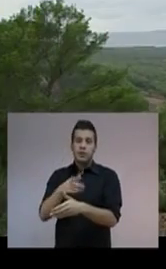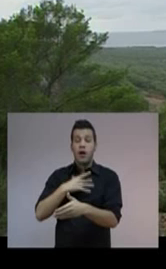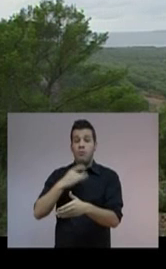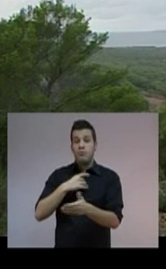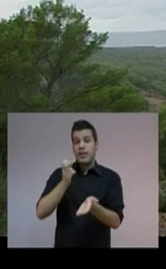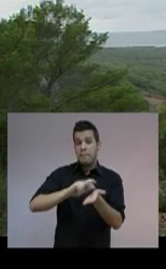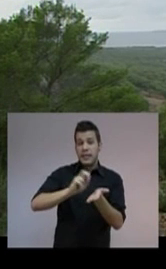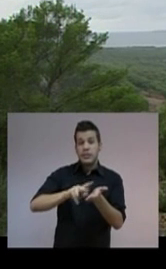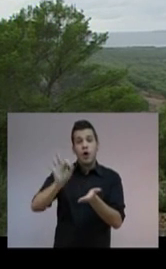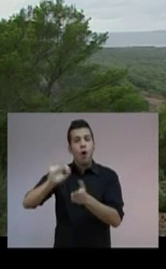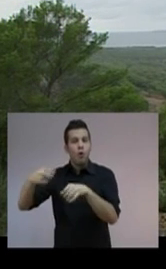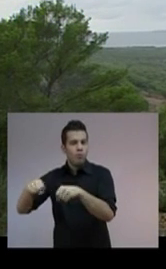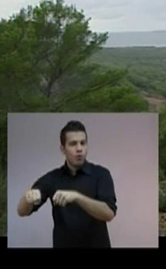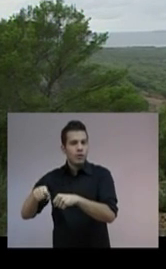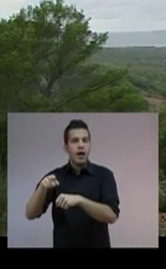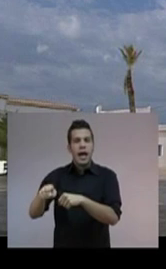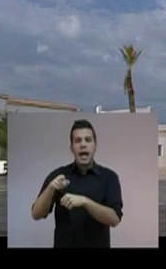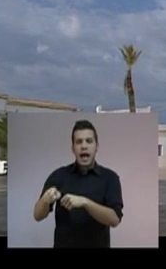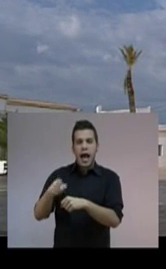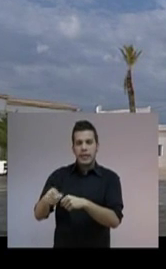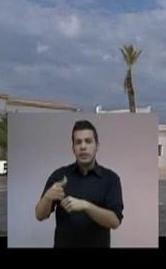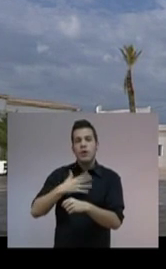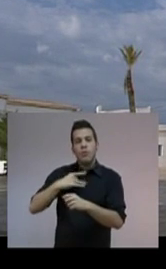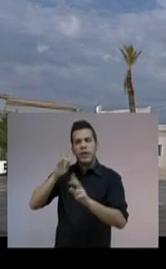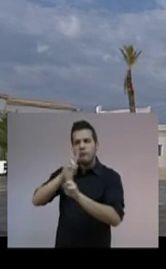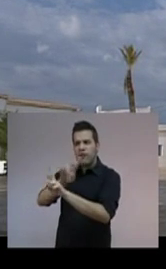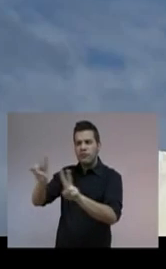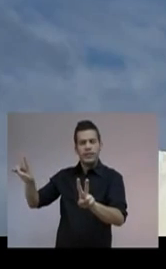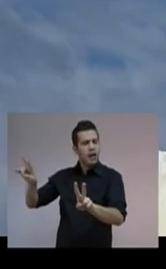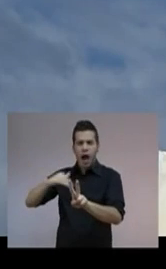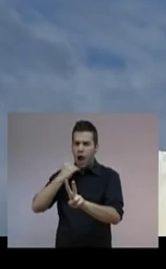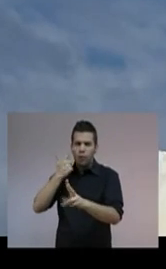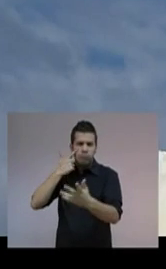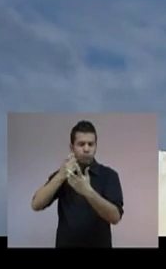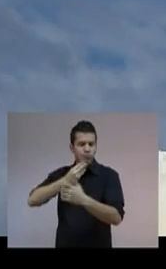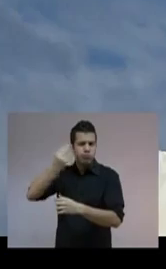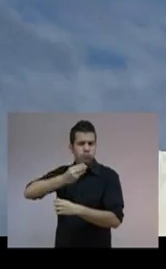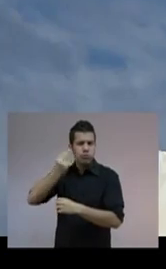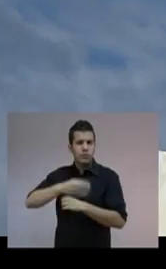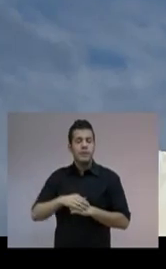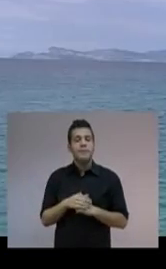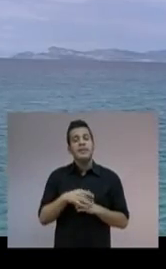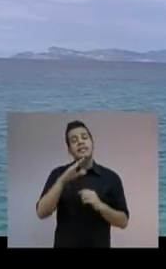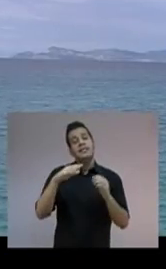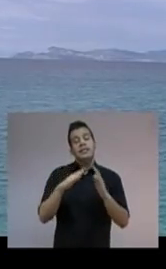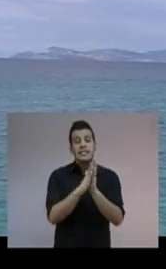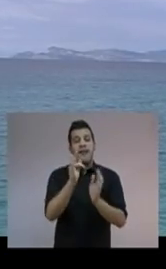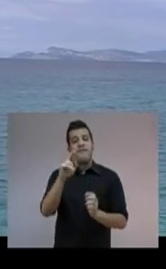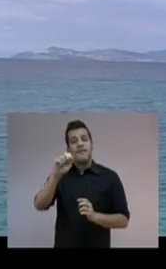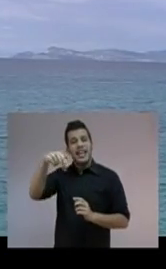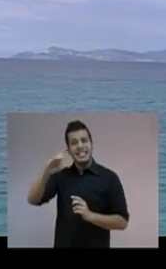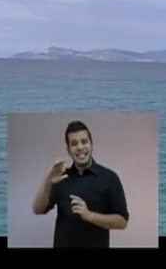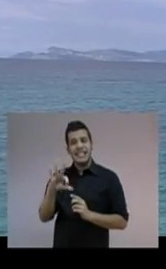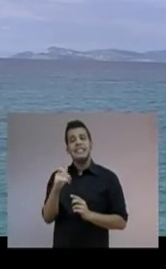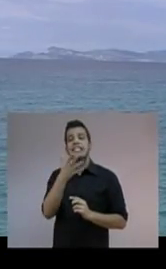moto unas vistas que siempre sorprenden por su espectacularidad. Sant Francesc, la capital de Formentera, tiene la capilla